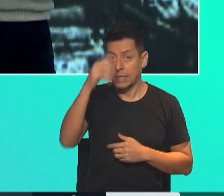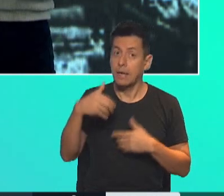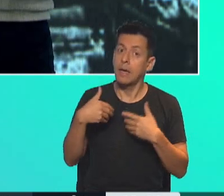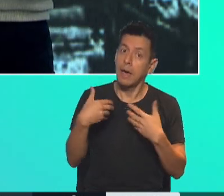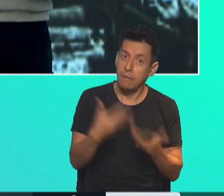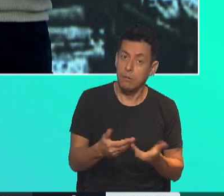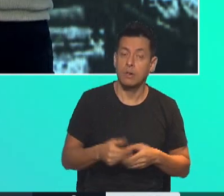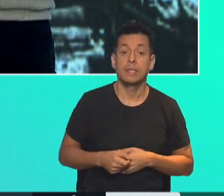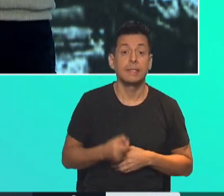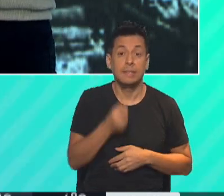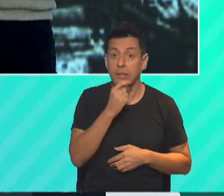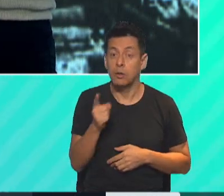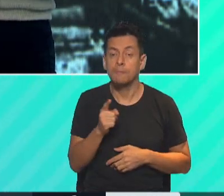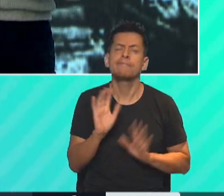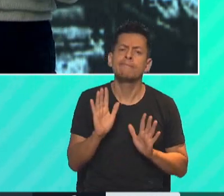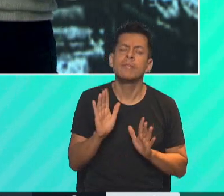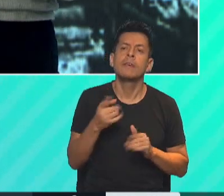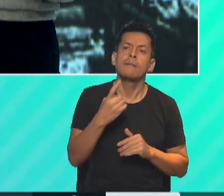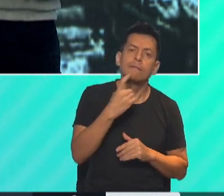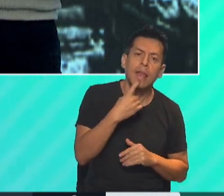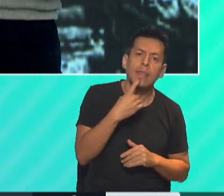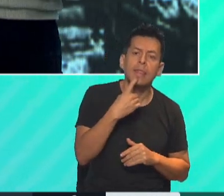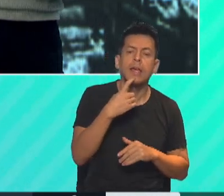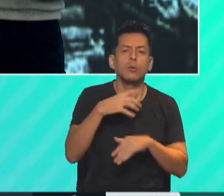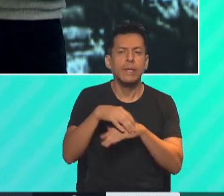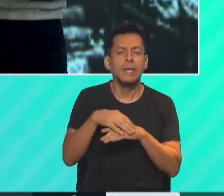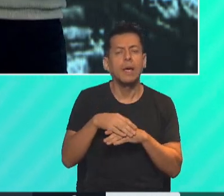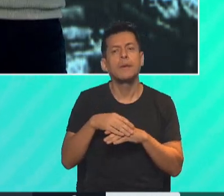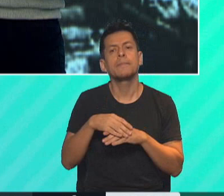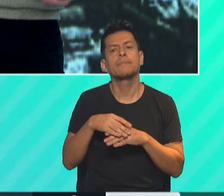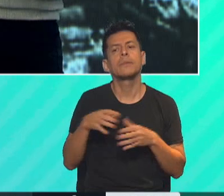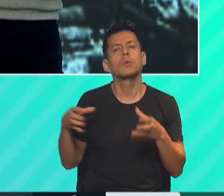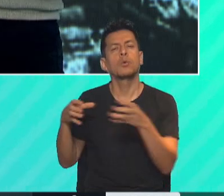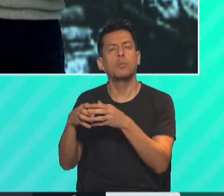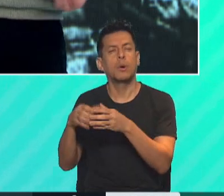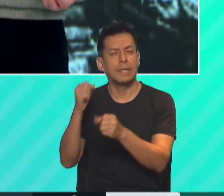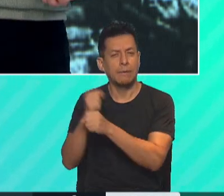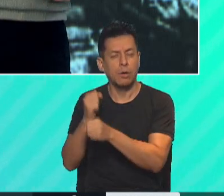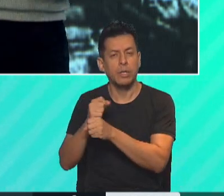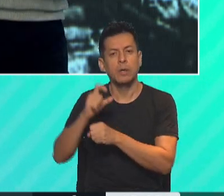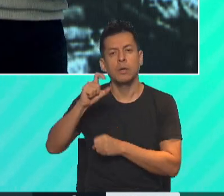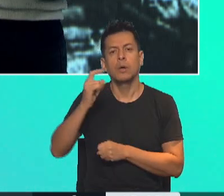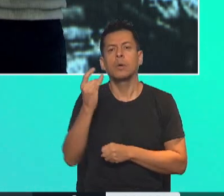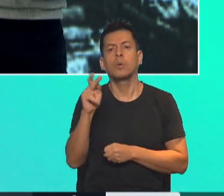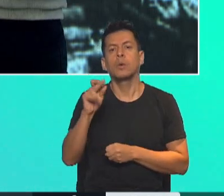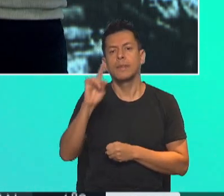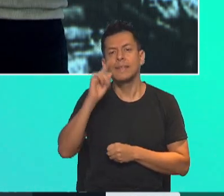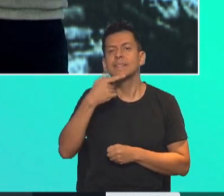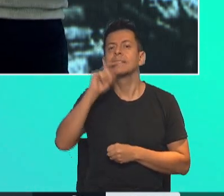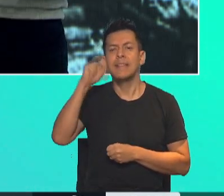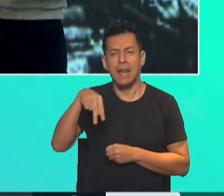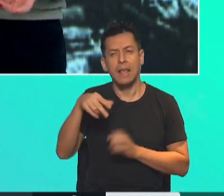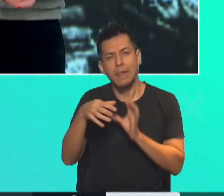tienen acuerdos de acuerdo con el pkk o partido de trabajadores del kurdistán y justamente